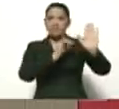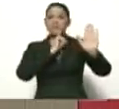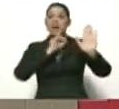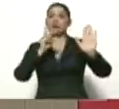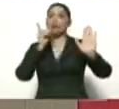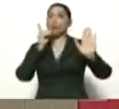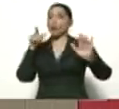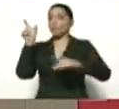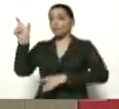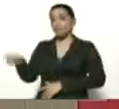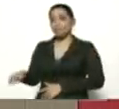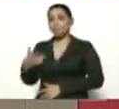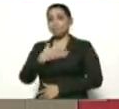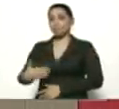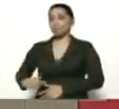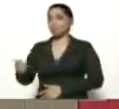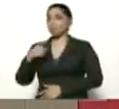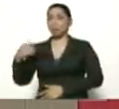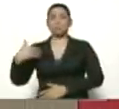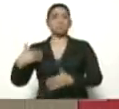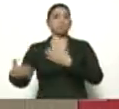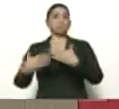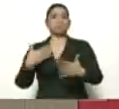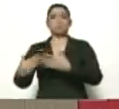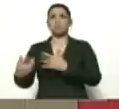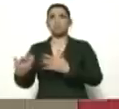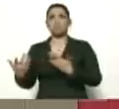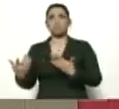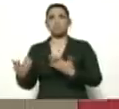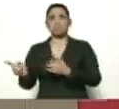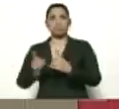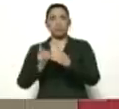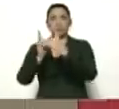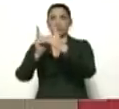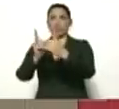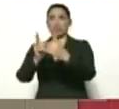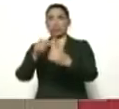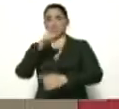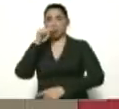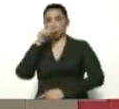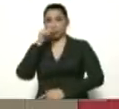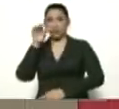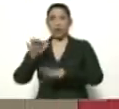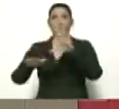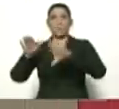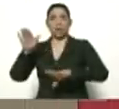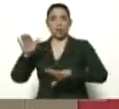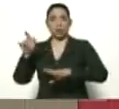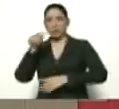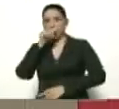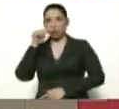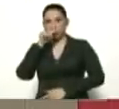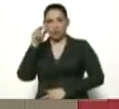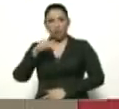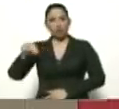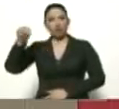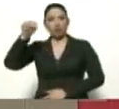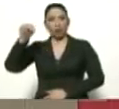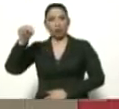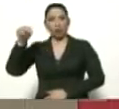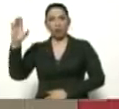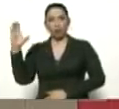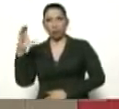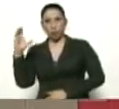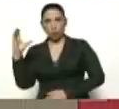no le interesa perseguir a ningún tipo de narcotraficante al menos de los narcotraficantes de la guajira ni del norte ni del atlántico